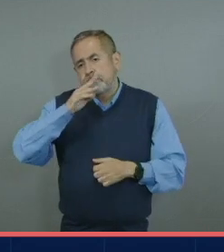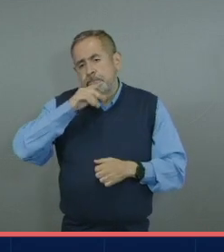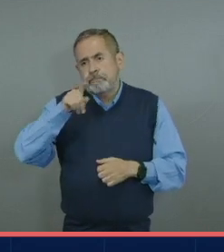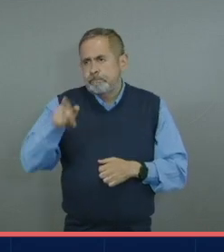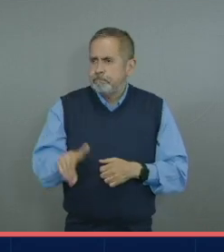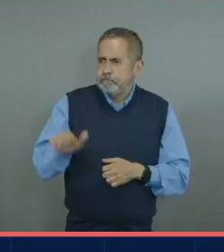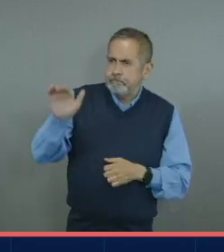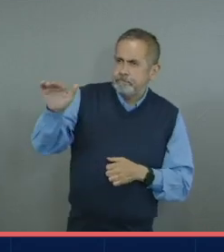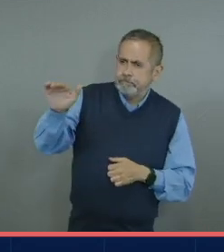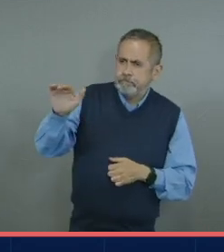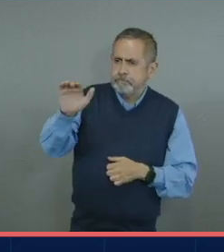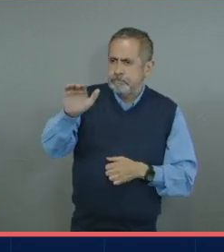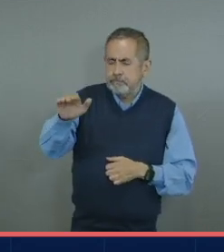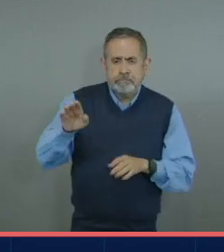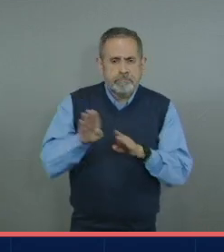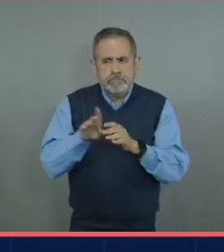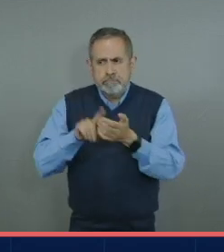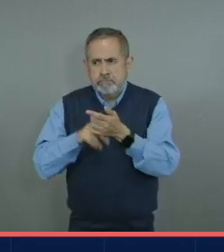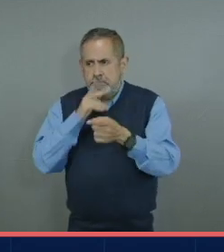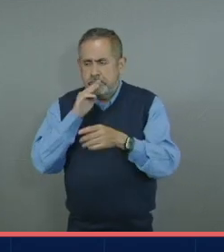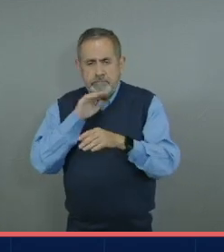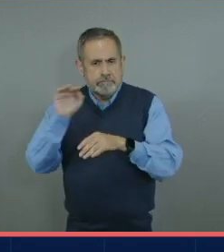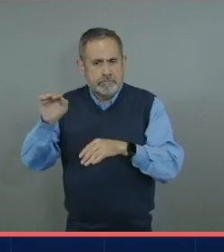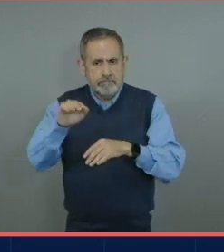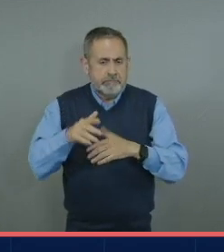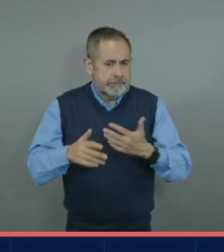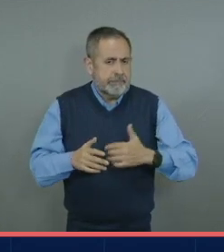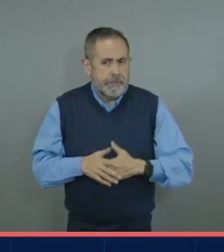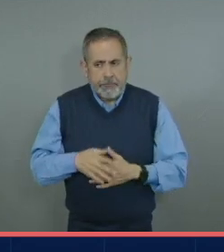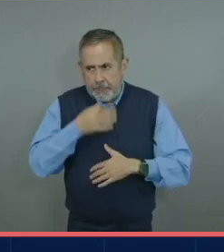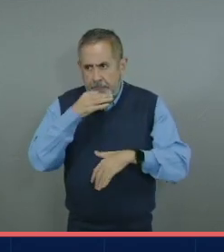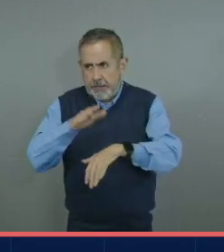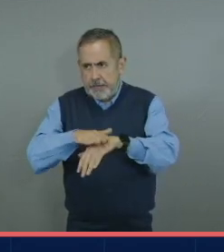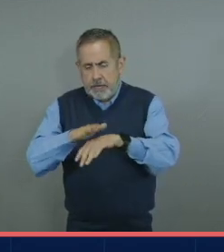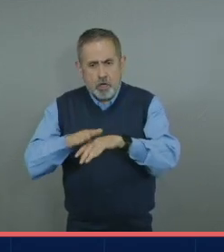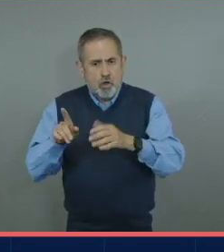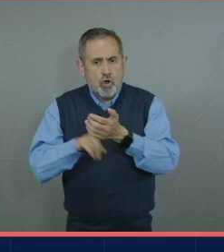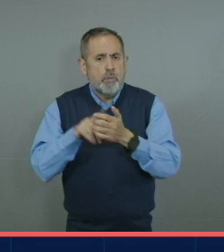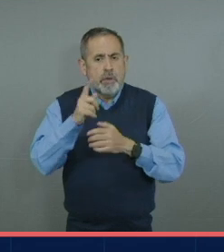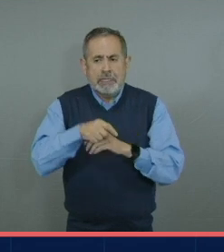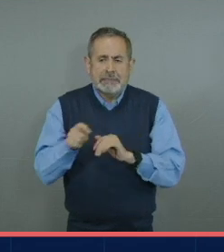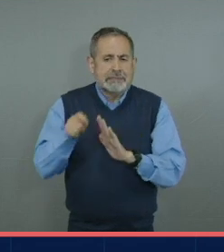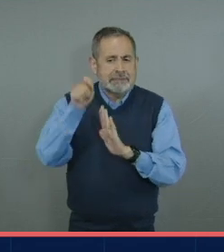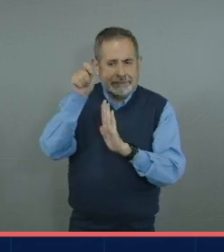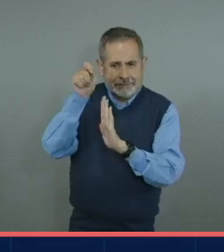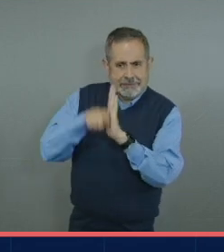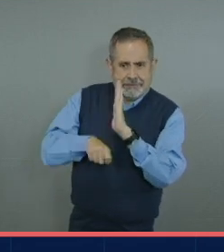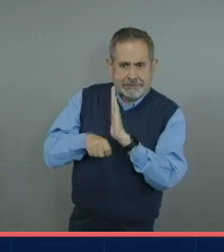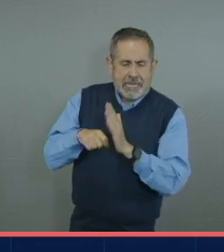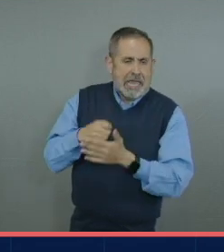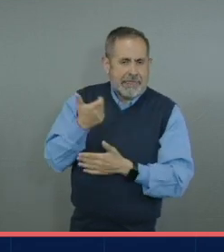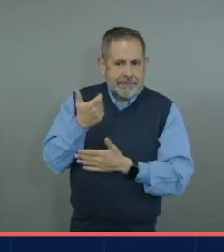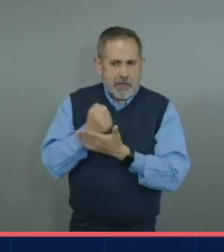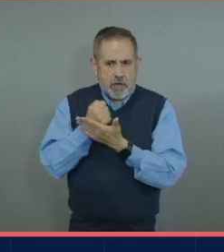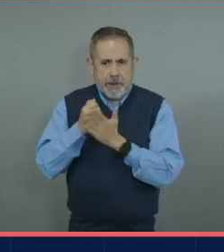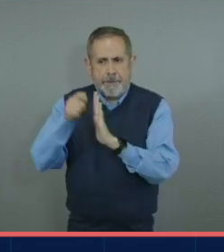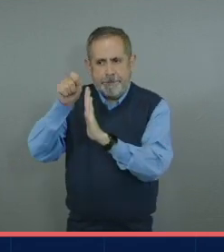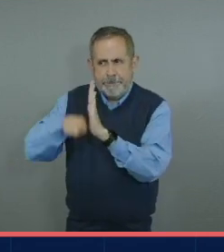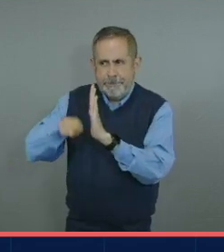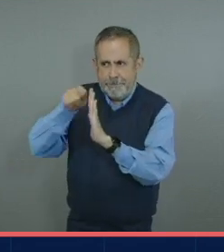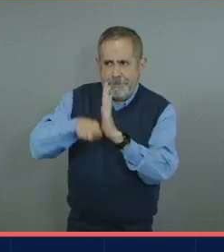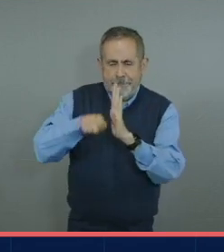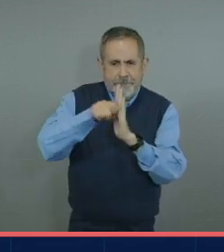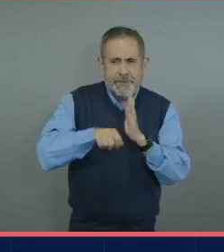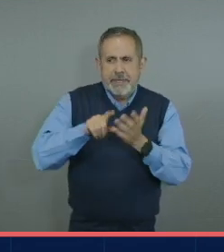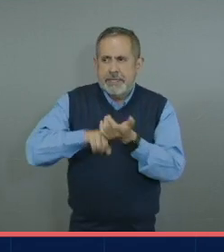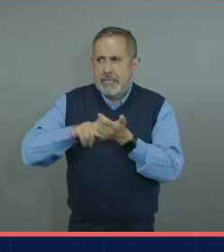al llegar a casa, te voy a invitar a que les digas que el uso de la tarjeta de crédito es un acto de responsabilidad